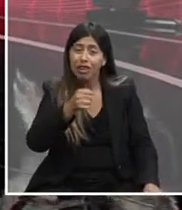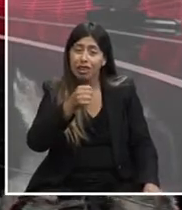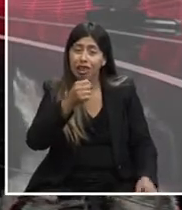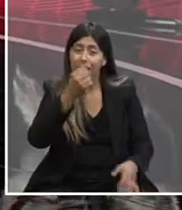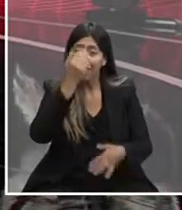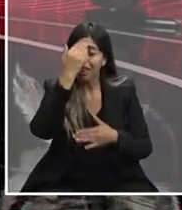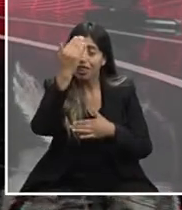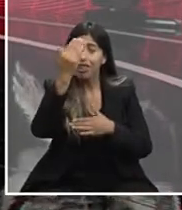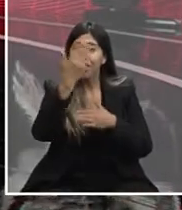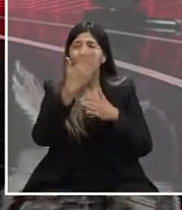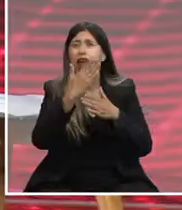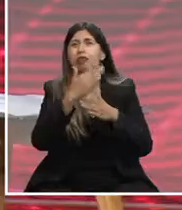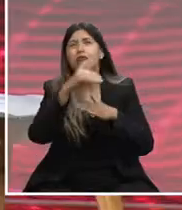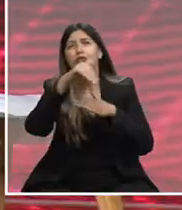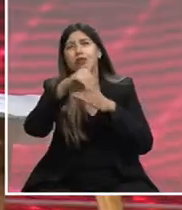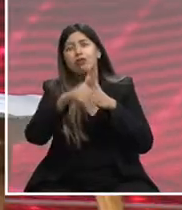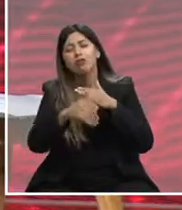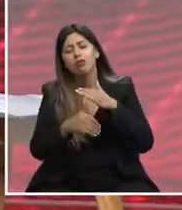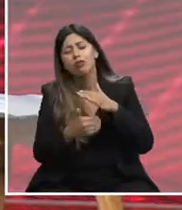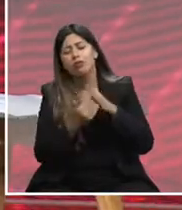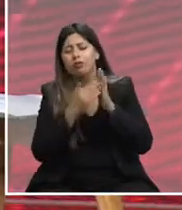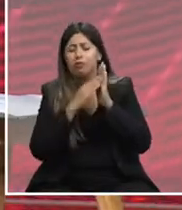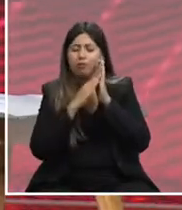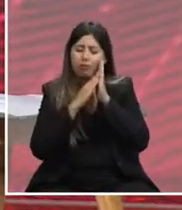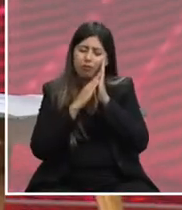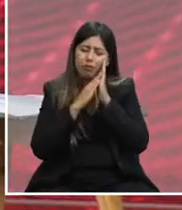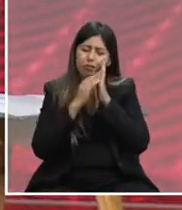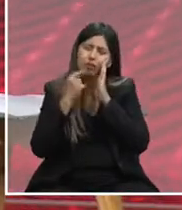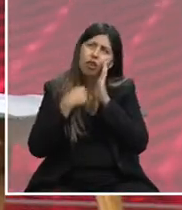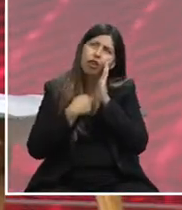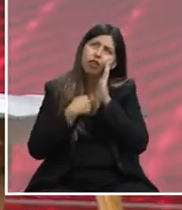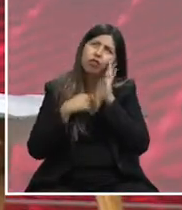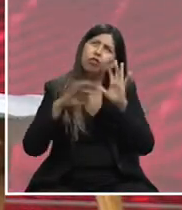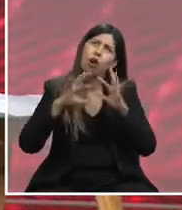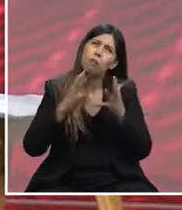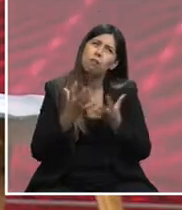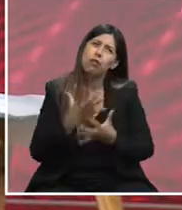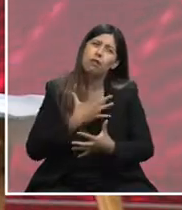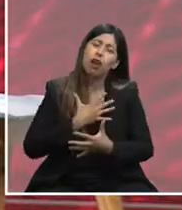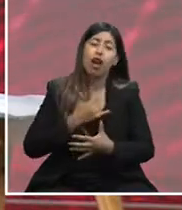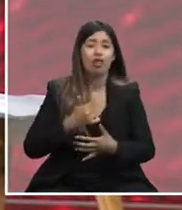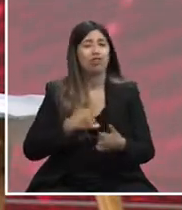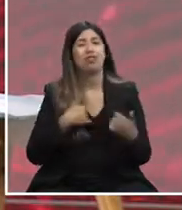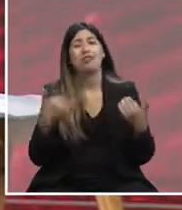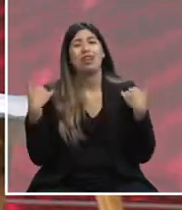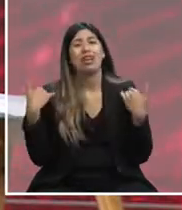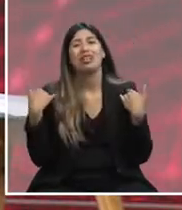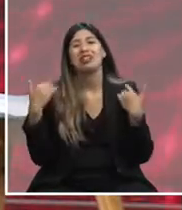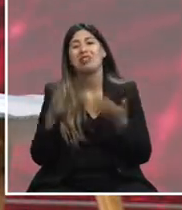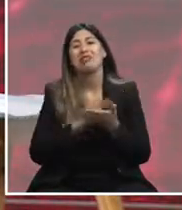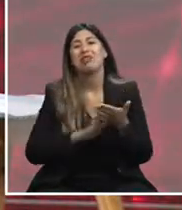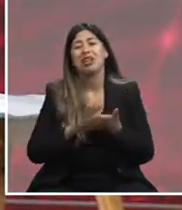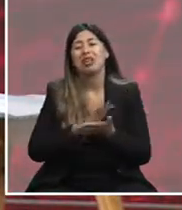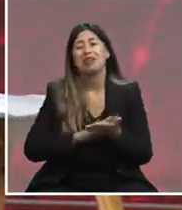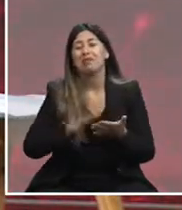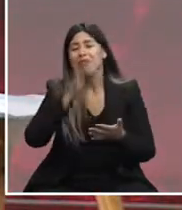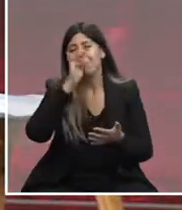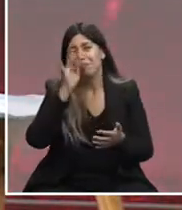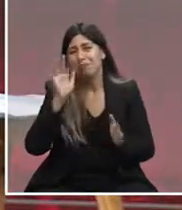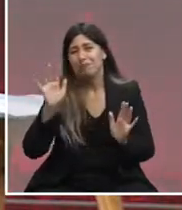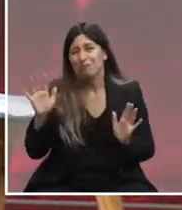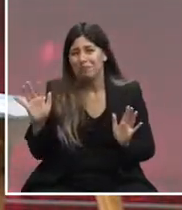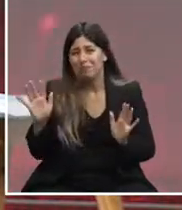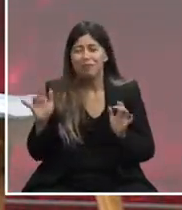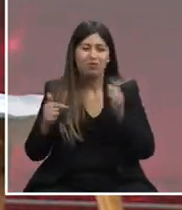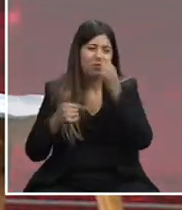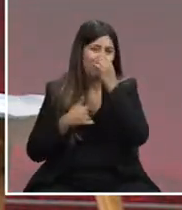nos acostamos y decimos como, ¿cuán dentro de mi burbuja estoy? Yo hago ejercicios como jurando que voy a lograr dominar